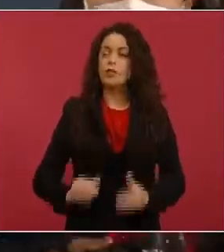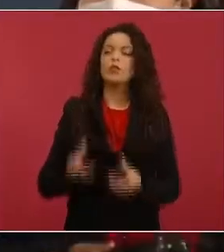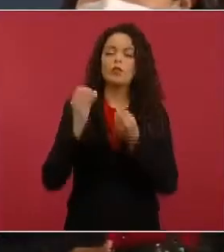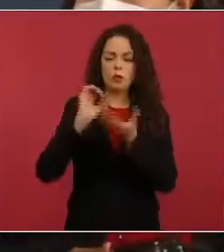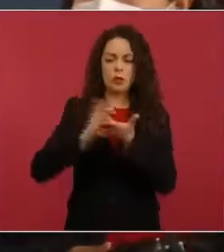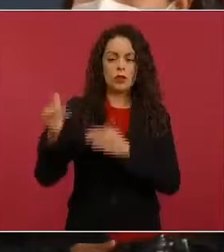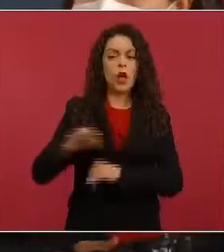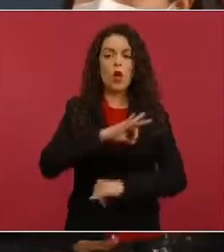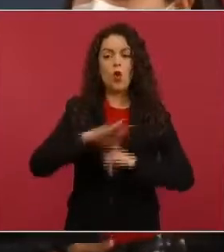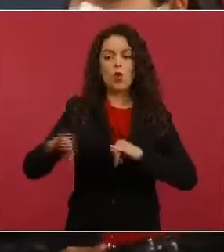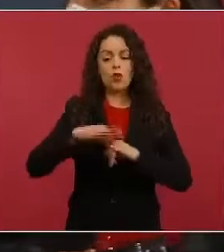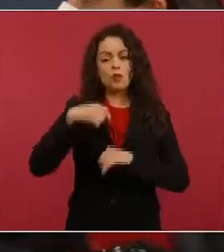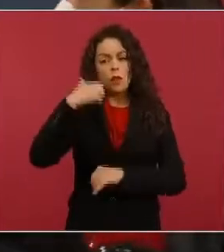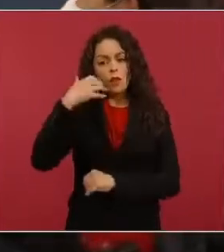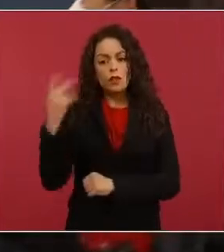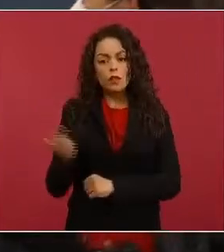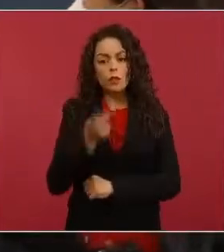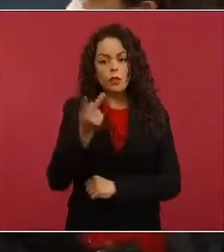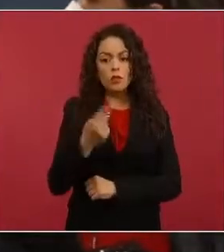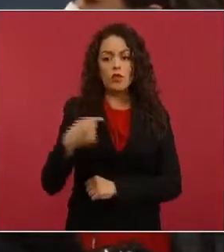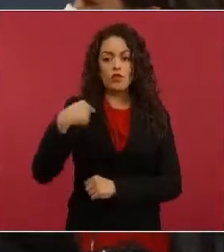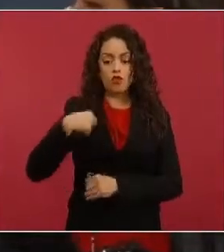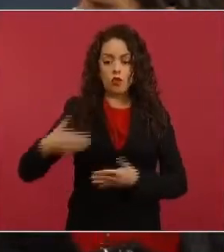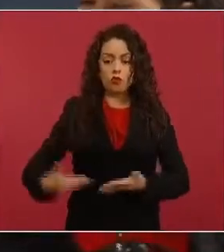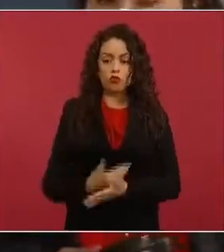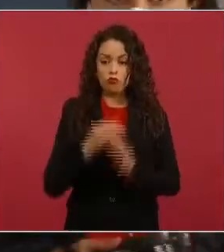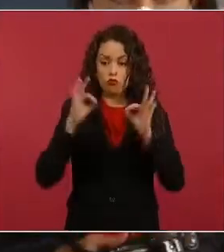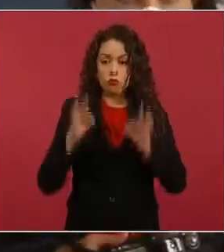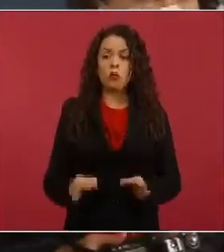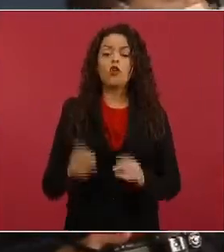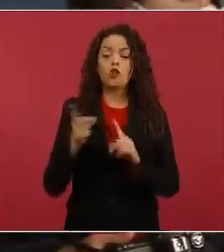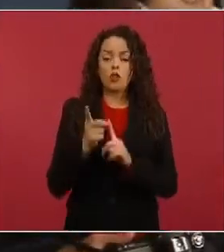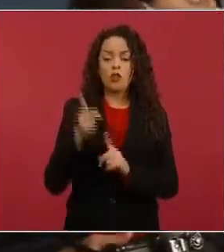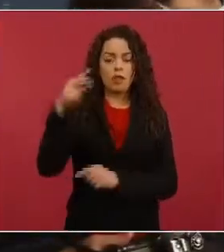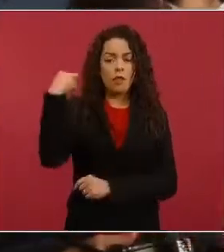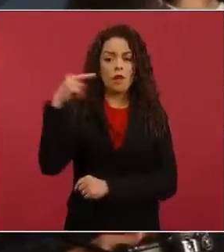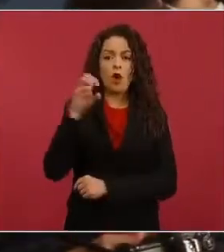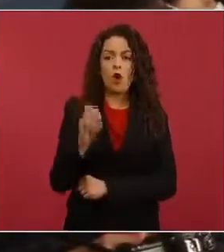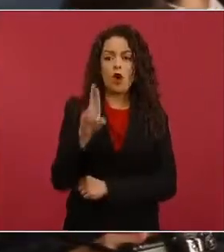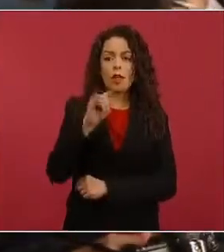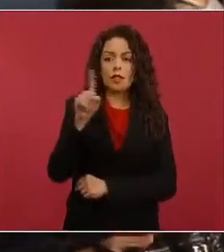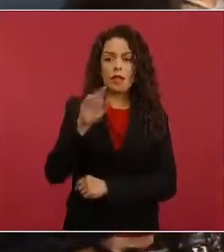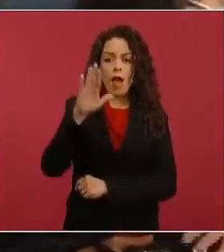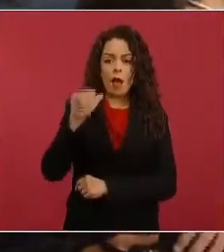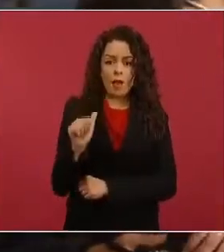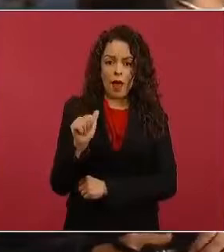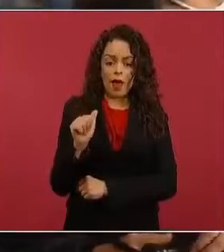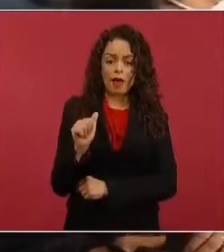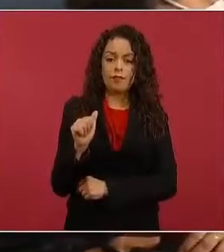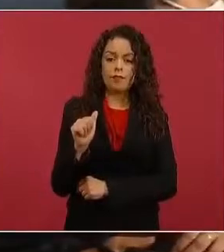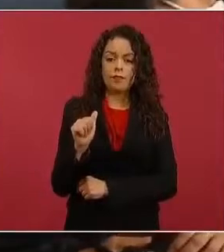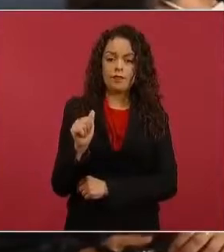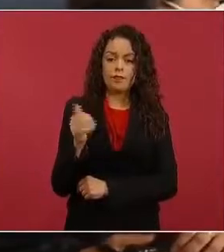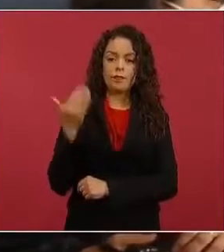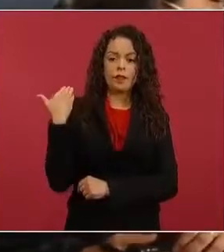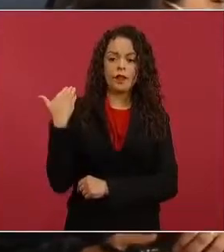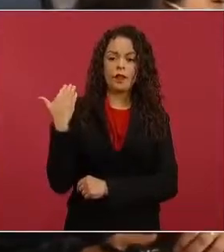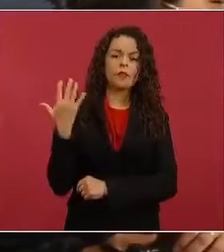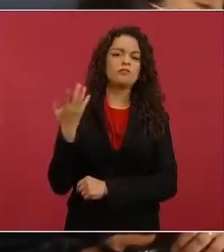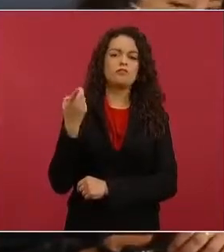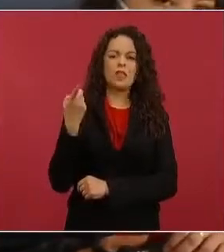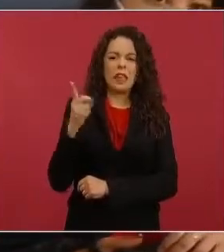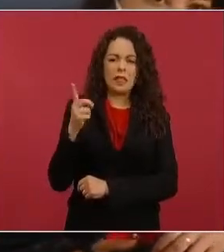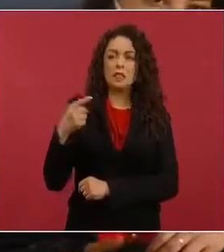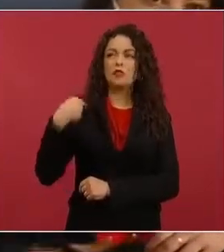un planteamiento ciudadano. Yo soy originario de Orizaba, Veracruz. El fin de año estuve yo por allá y parece ser que hay